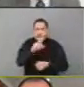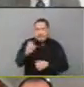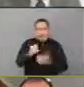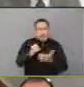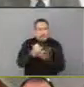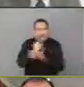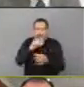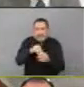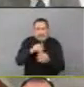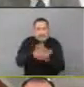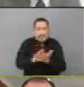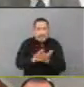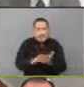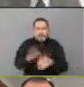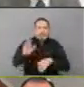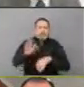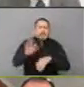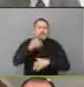la práctica es